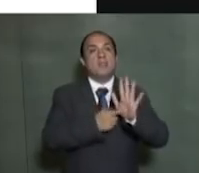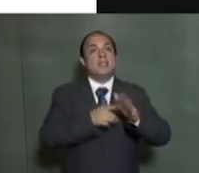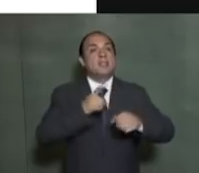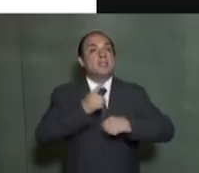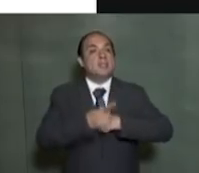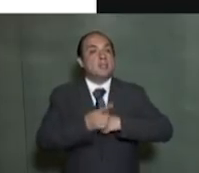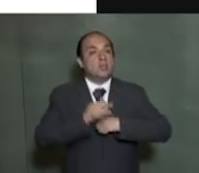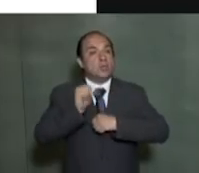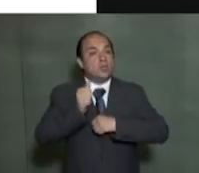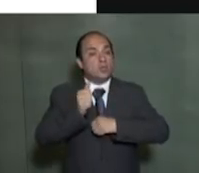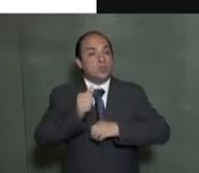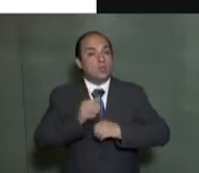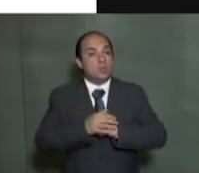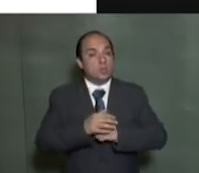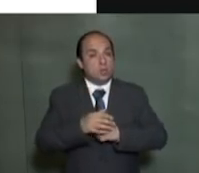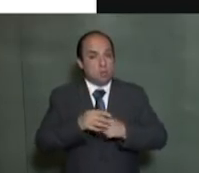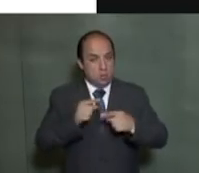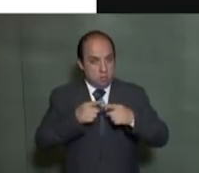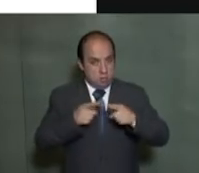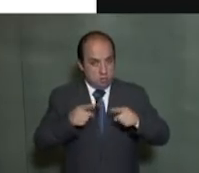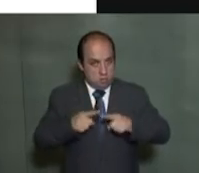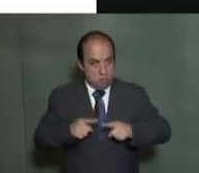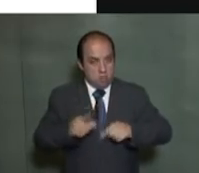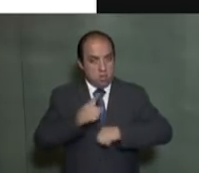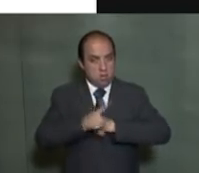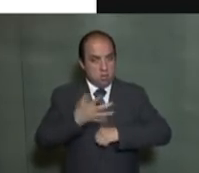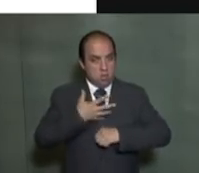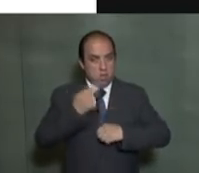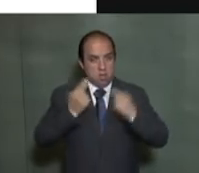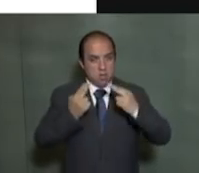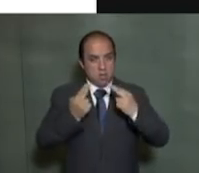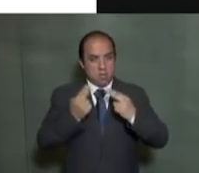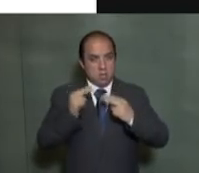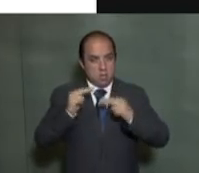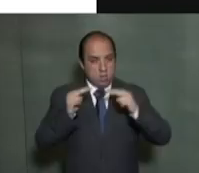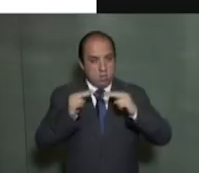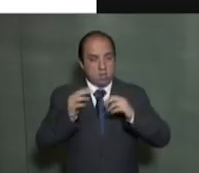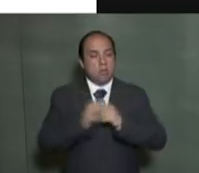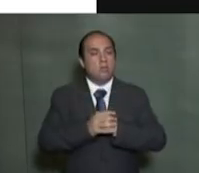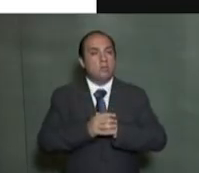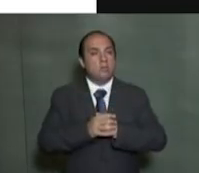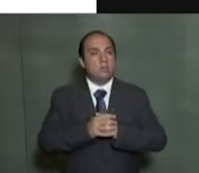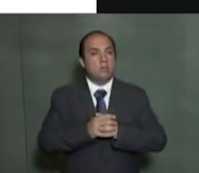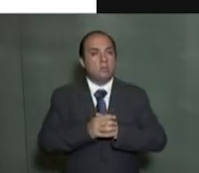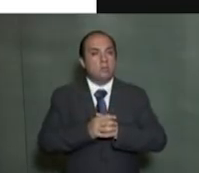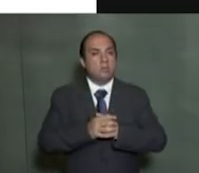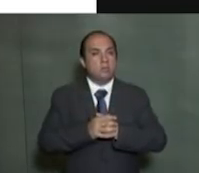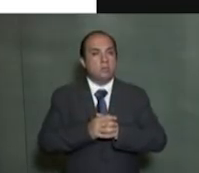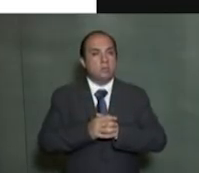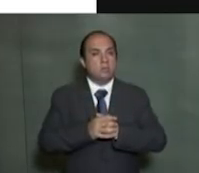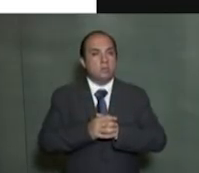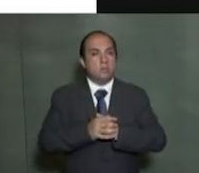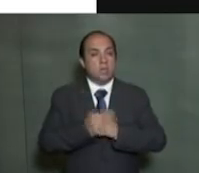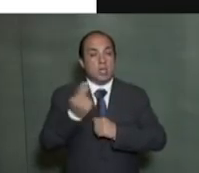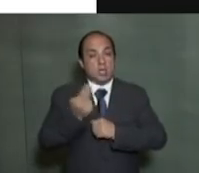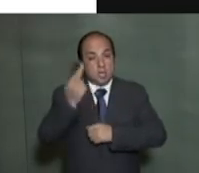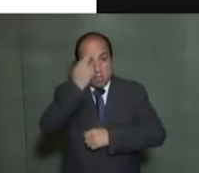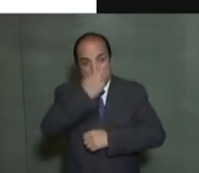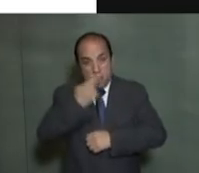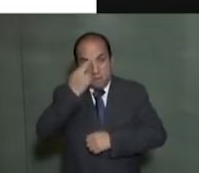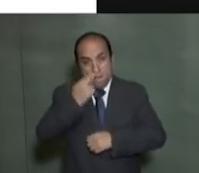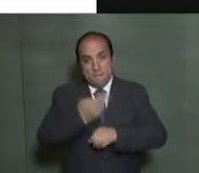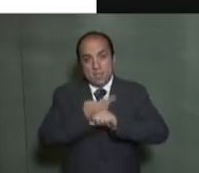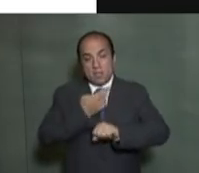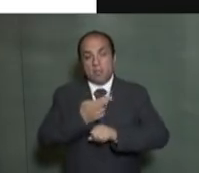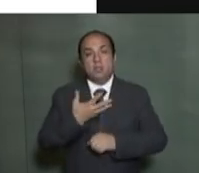otras vulnerabilidades que requieren mayor estudio, específicamente en este porcentaje que estamos hablando de